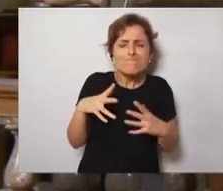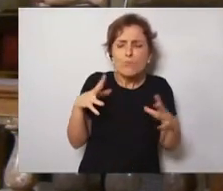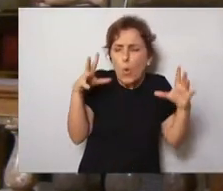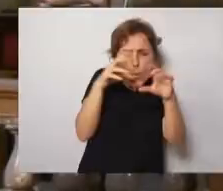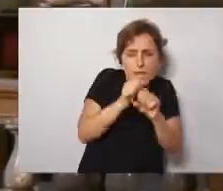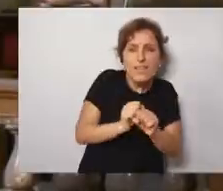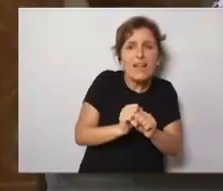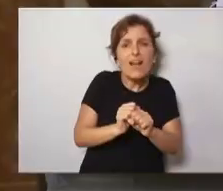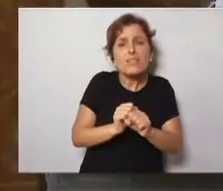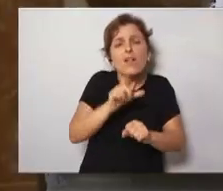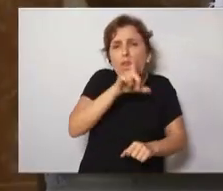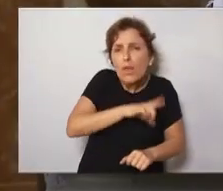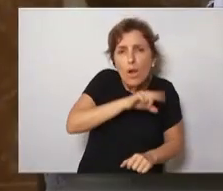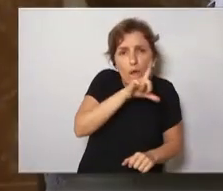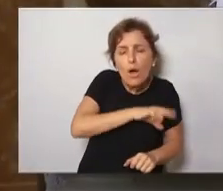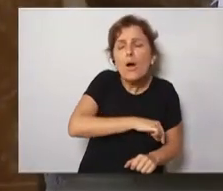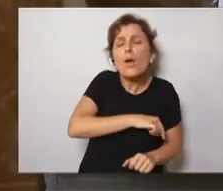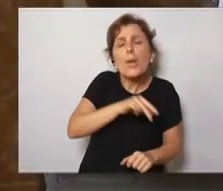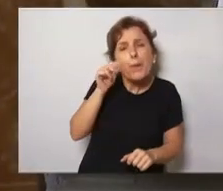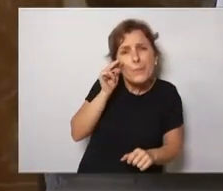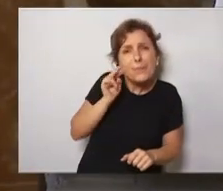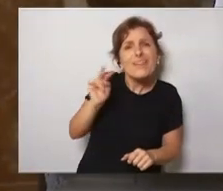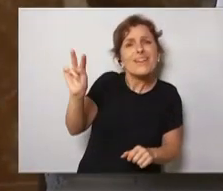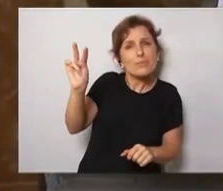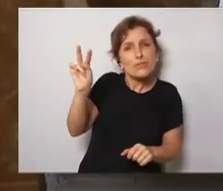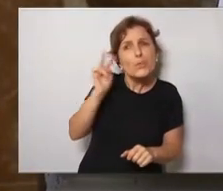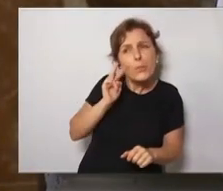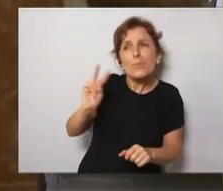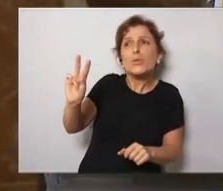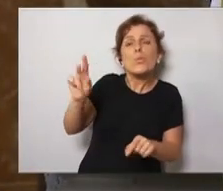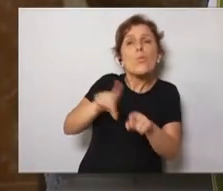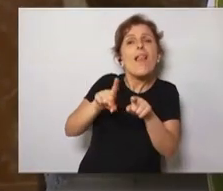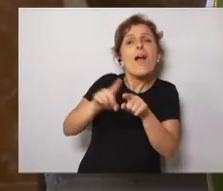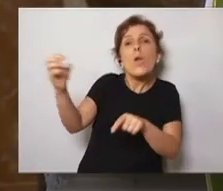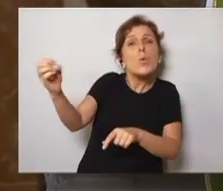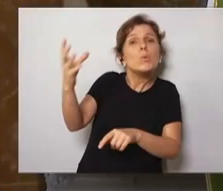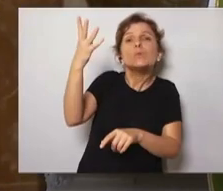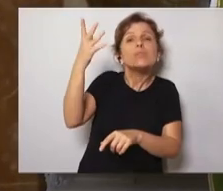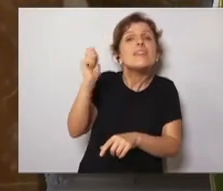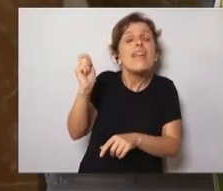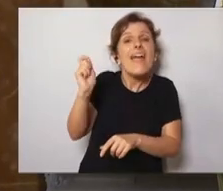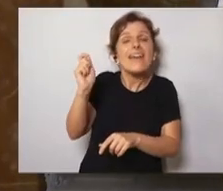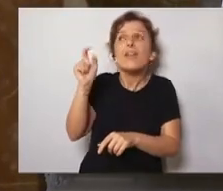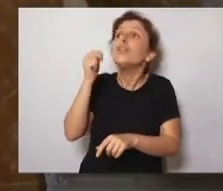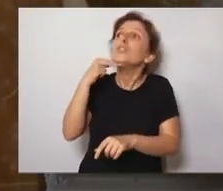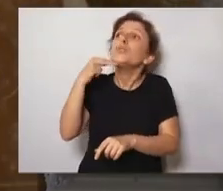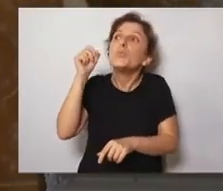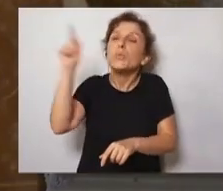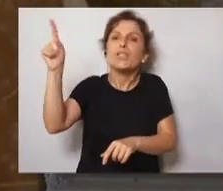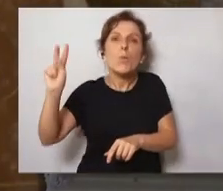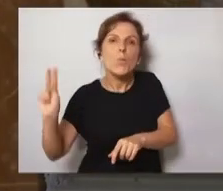resucitado por eso nos unimos a los ángeles y a los santos cantamos a una voz el himno de tu